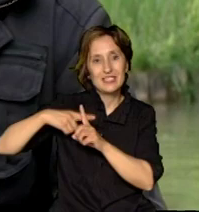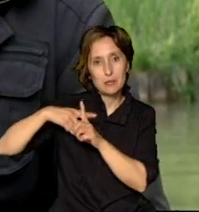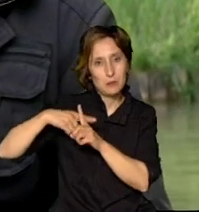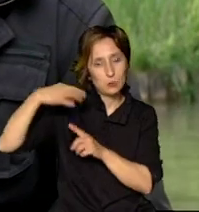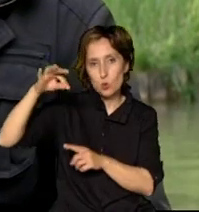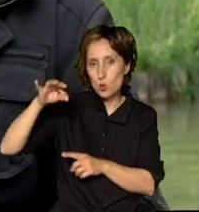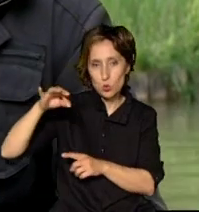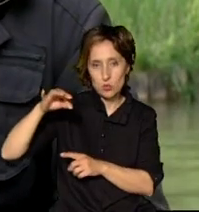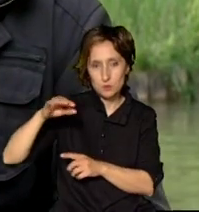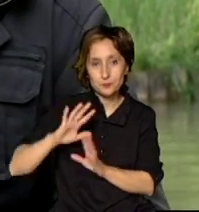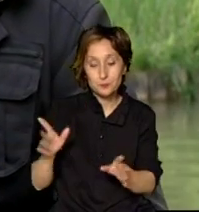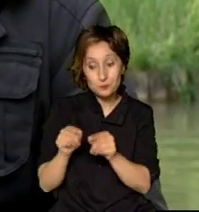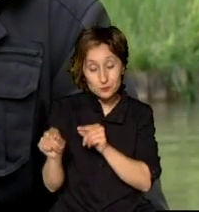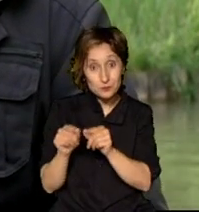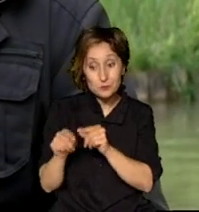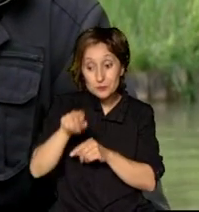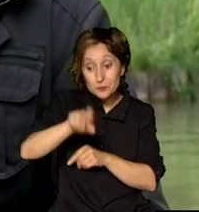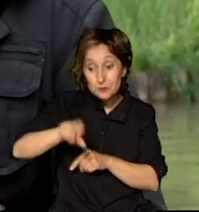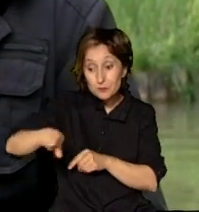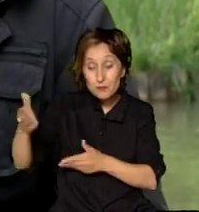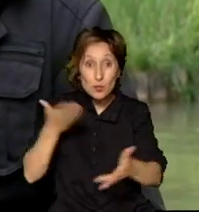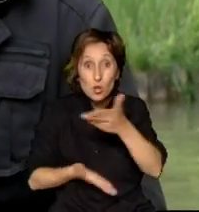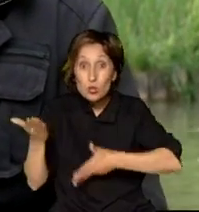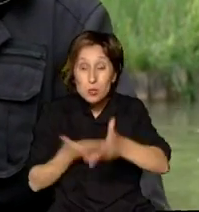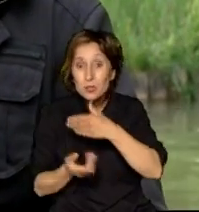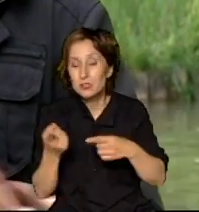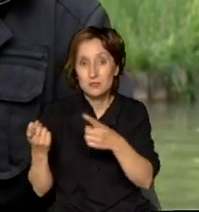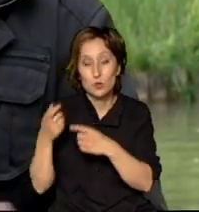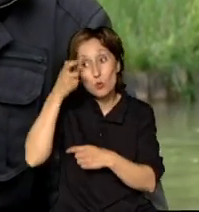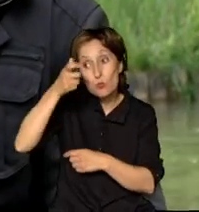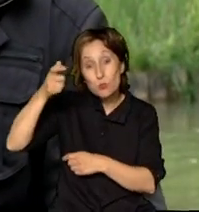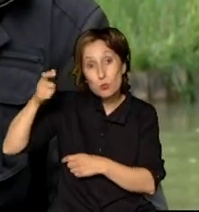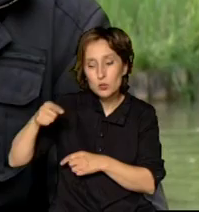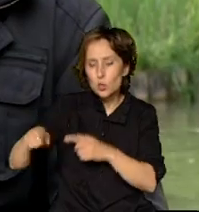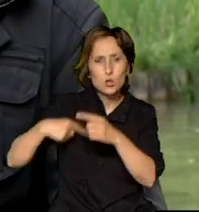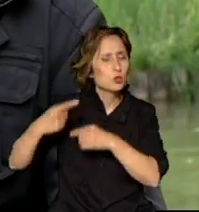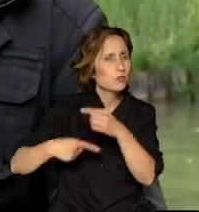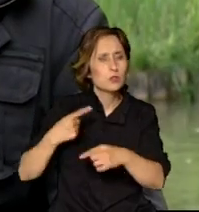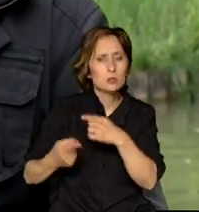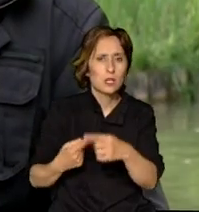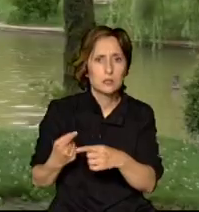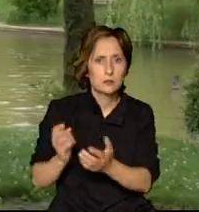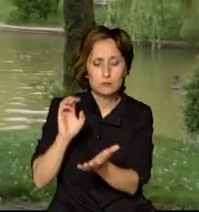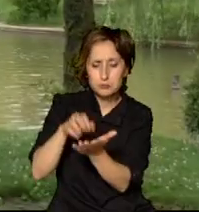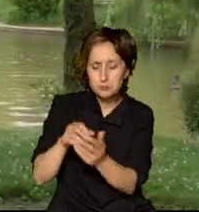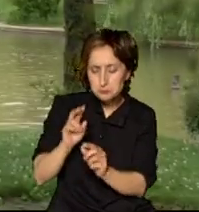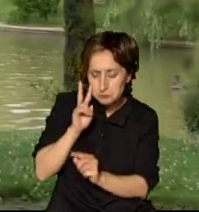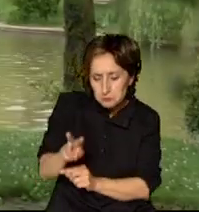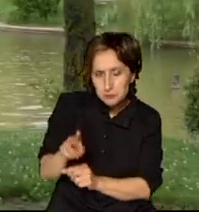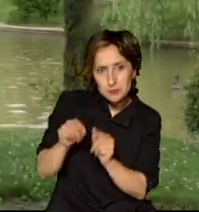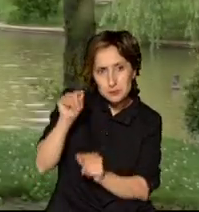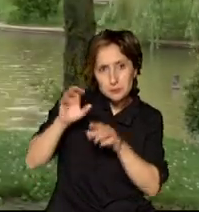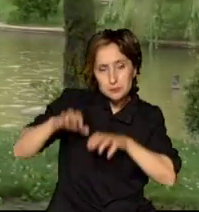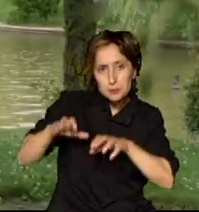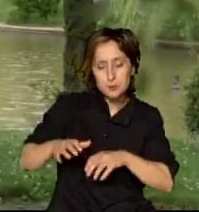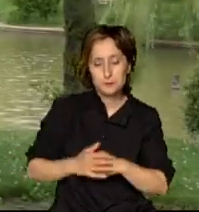temperatura, y para ello necesitamos de colaboradores, gente en los pueblos que se acerca todos los días a la estación a medir la